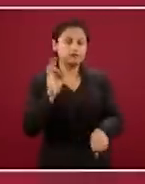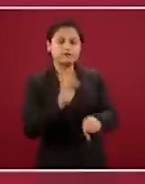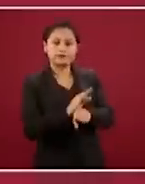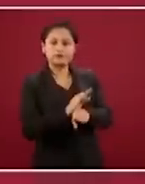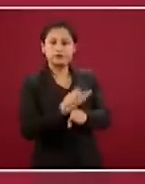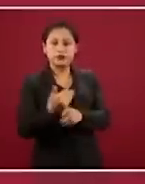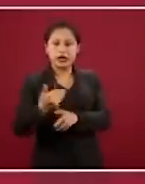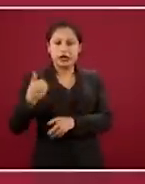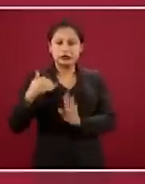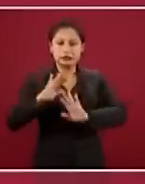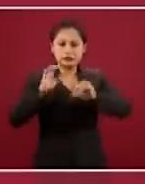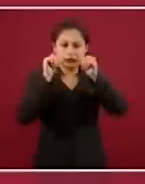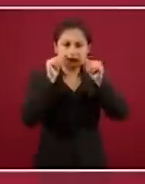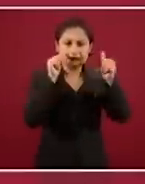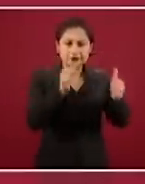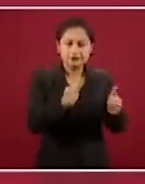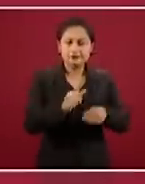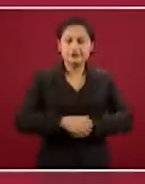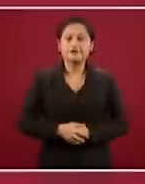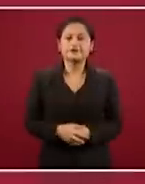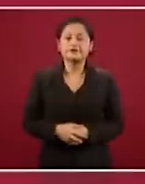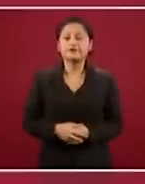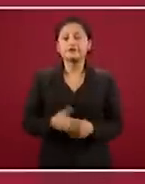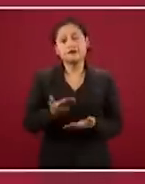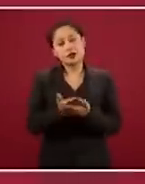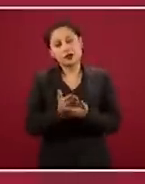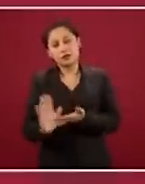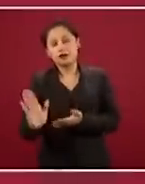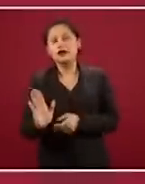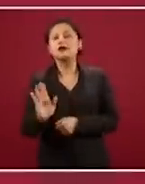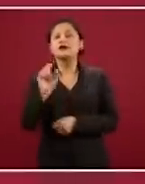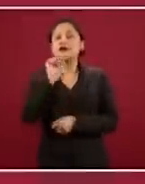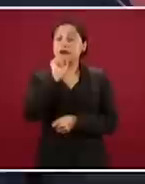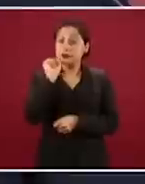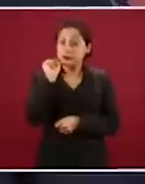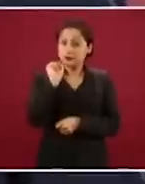mucho también el que